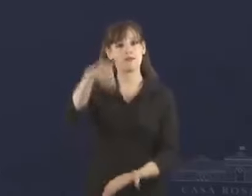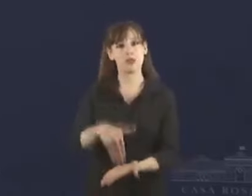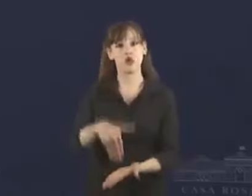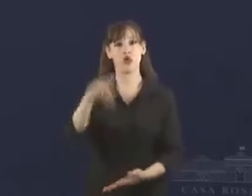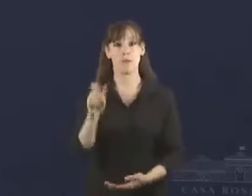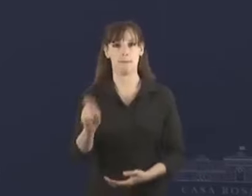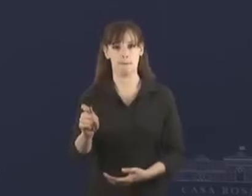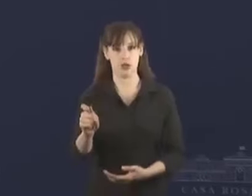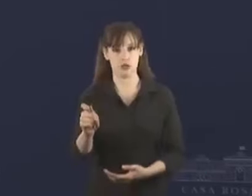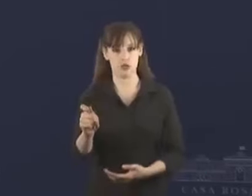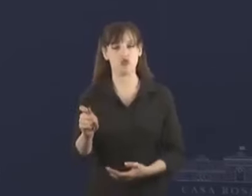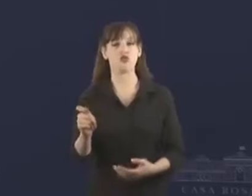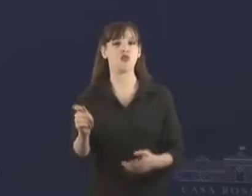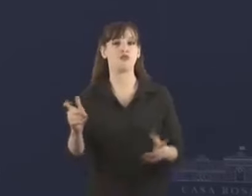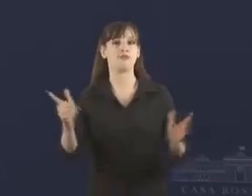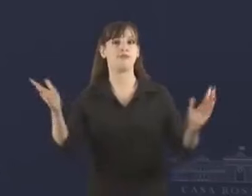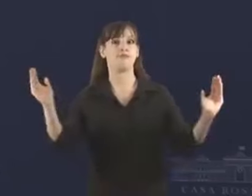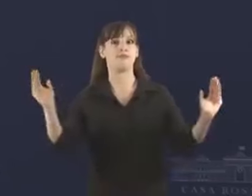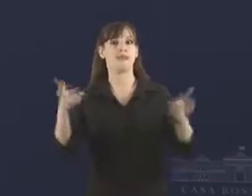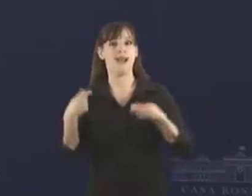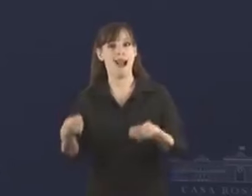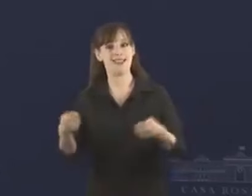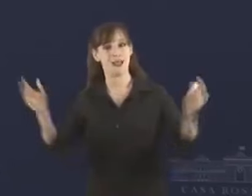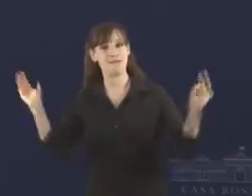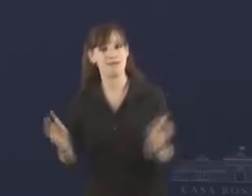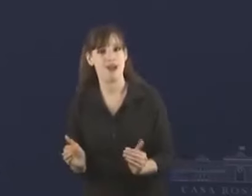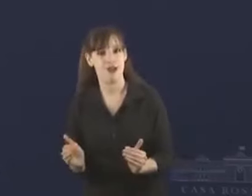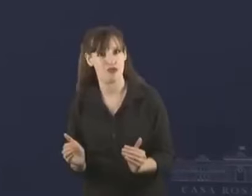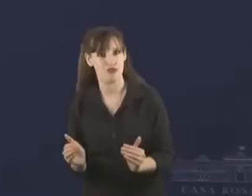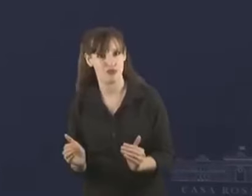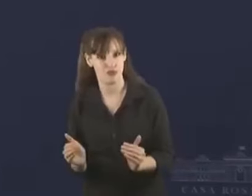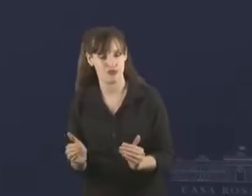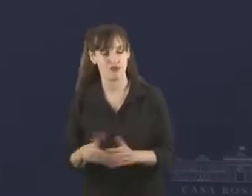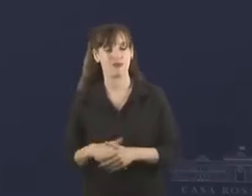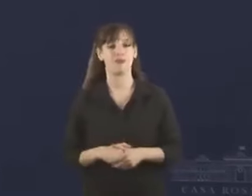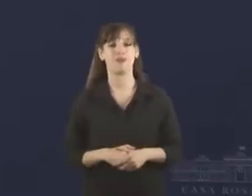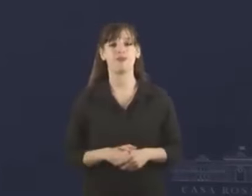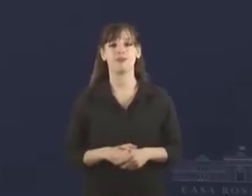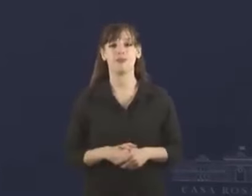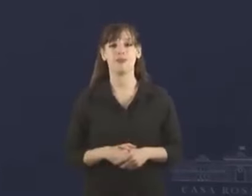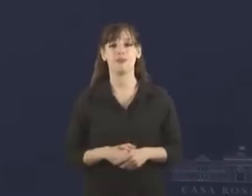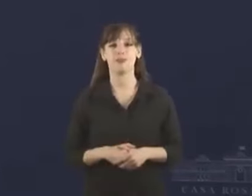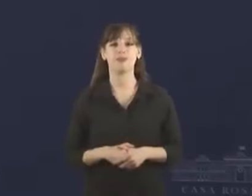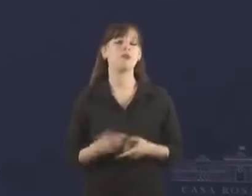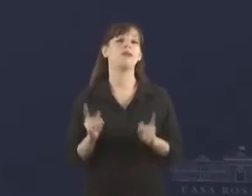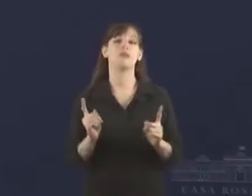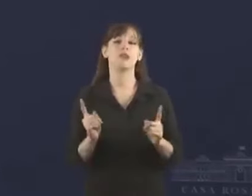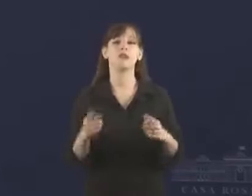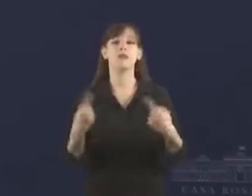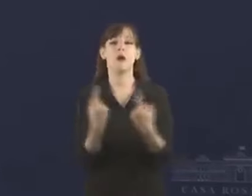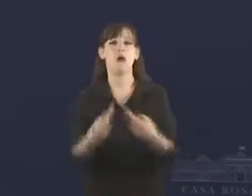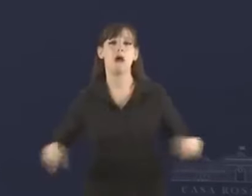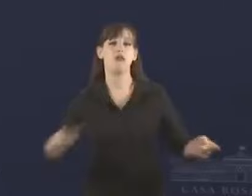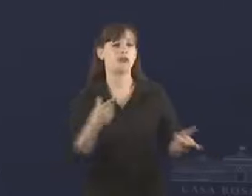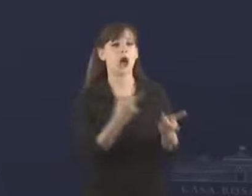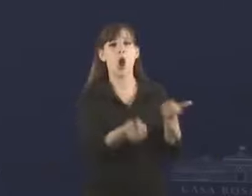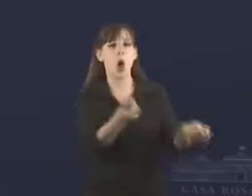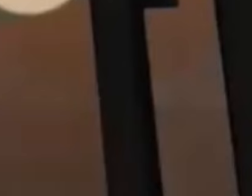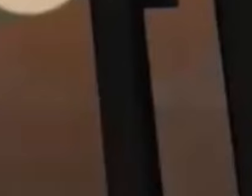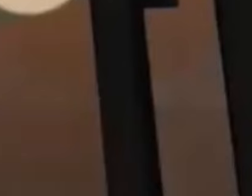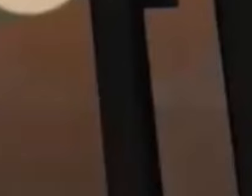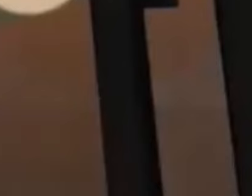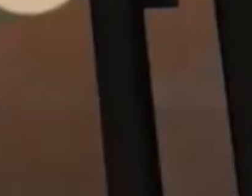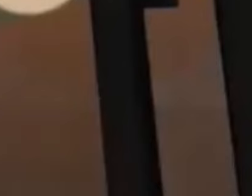pesos optimizando contrataciones y eh Y compras diversas que venía haciendo el